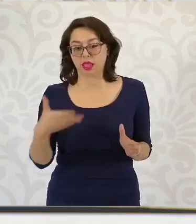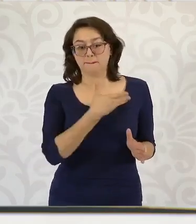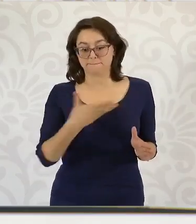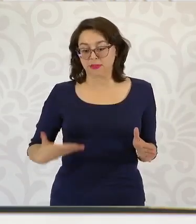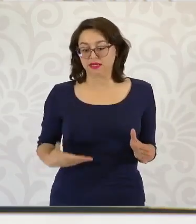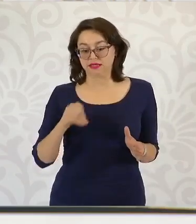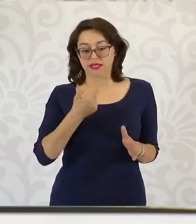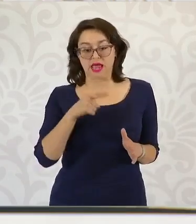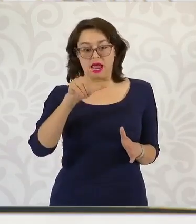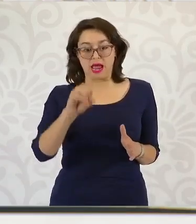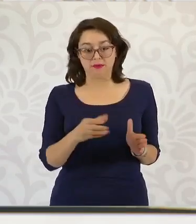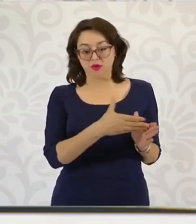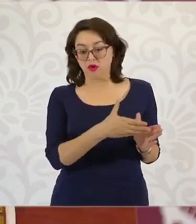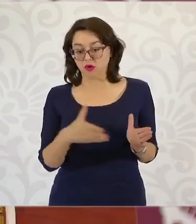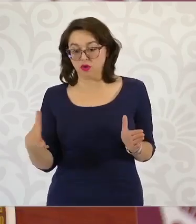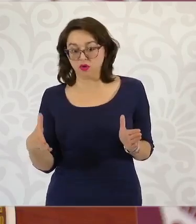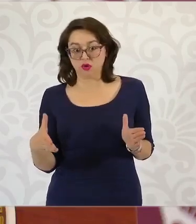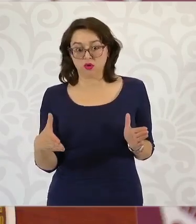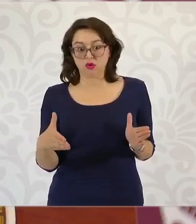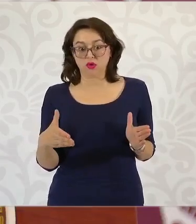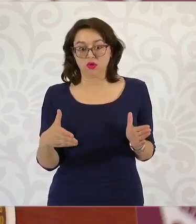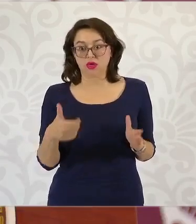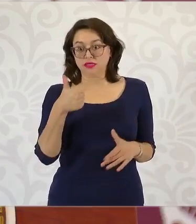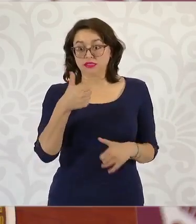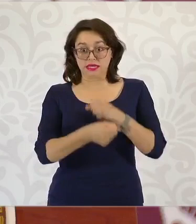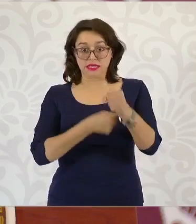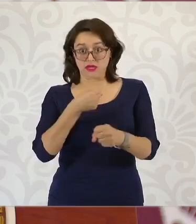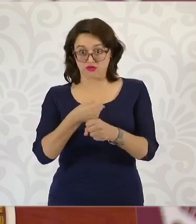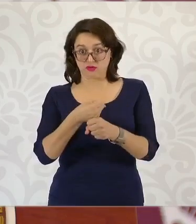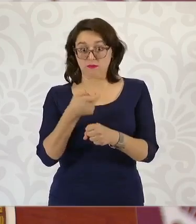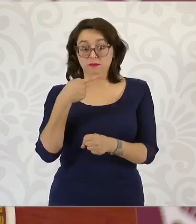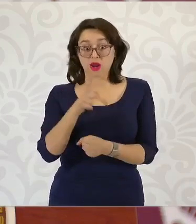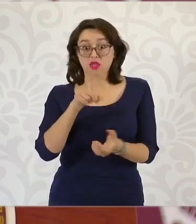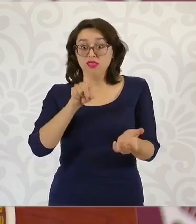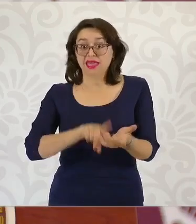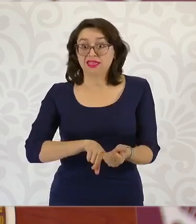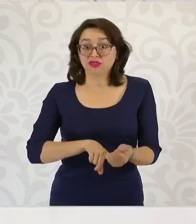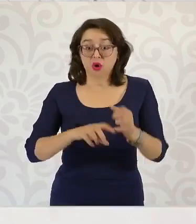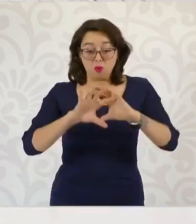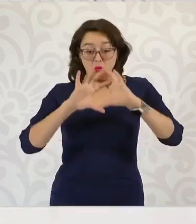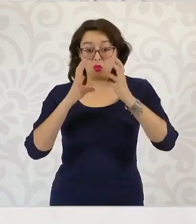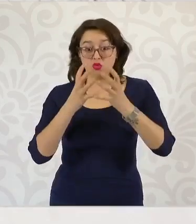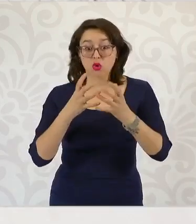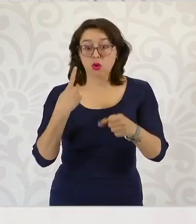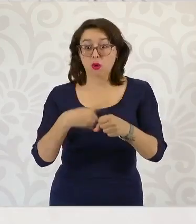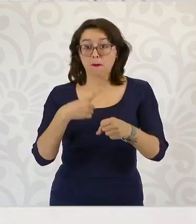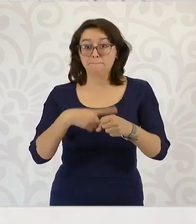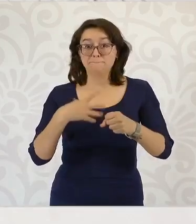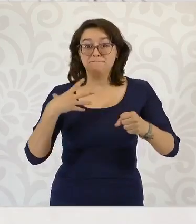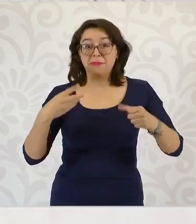se puede obviar algo que ocurrió, una pandemia de prácticamente 2